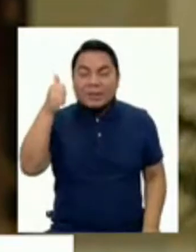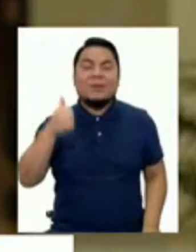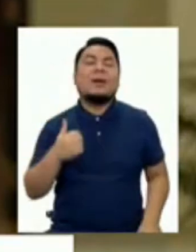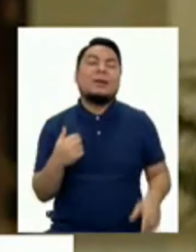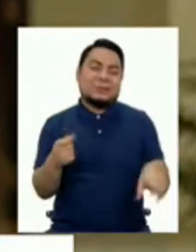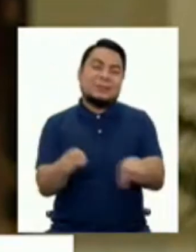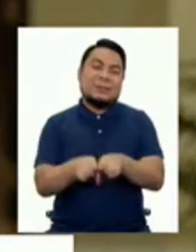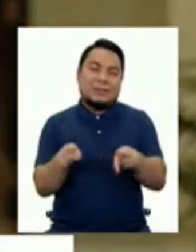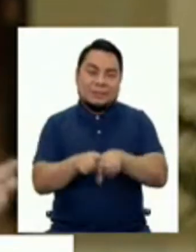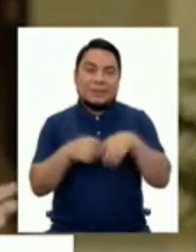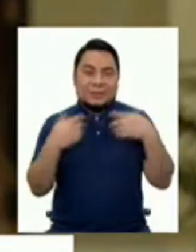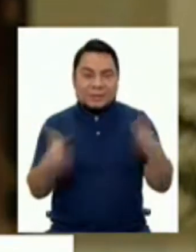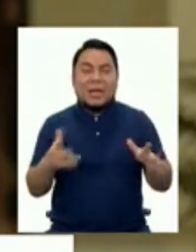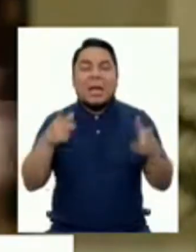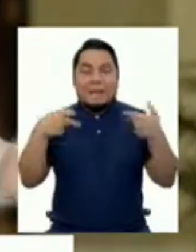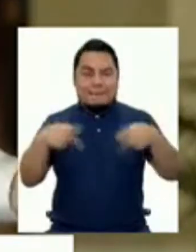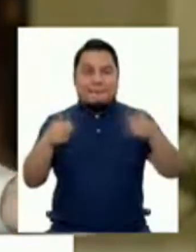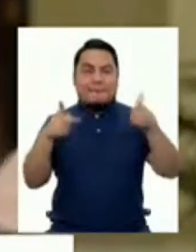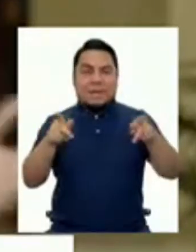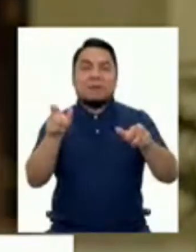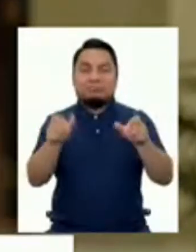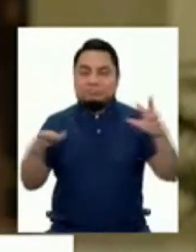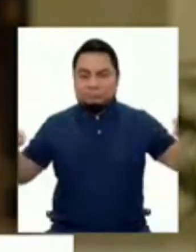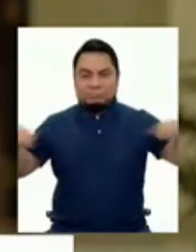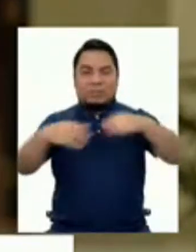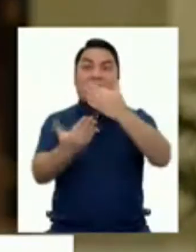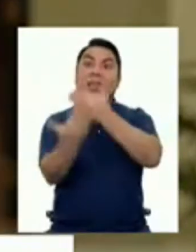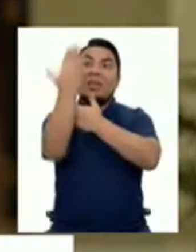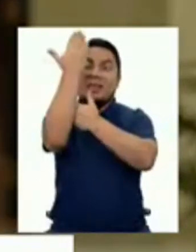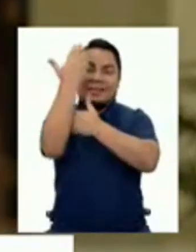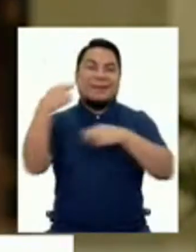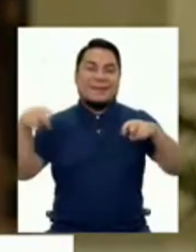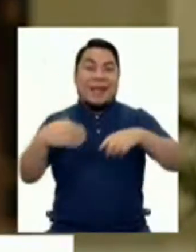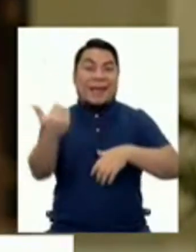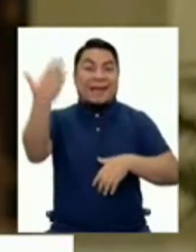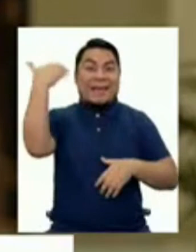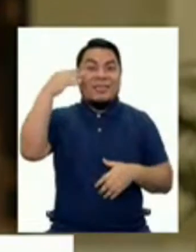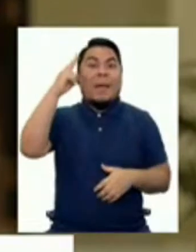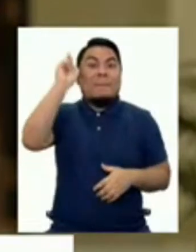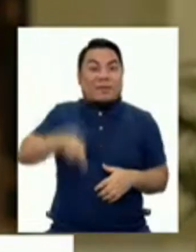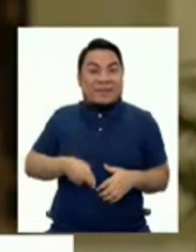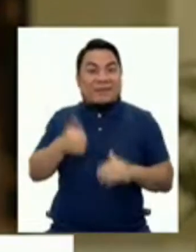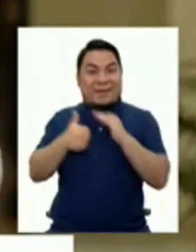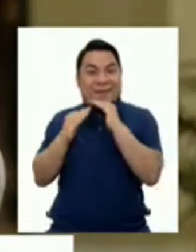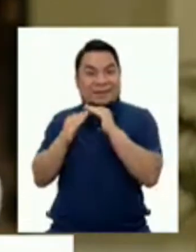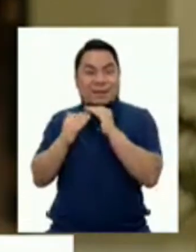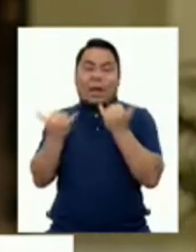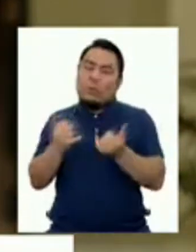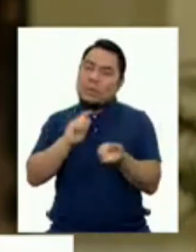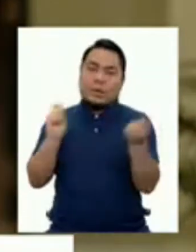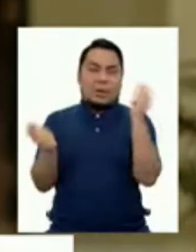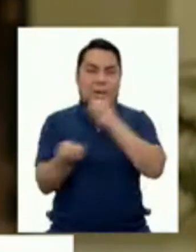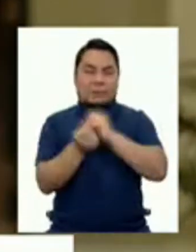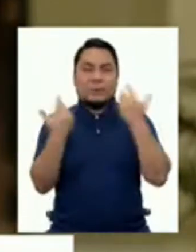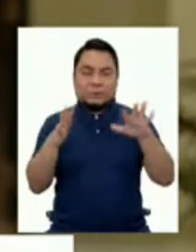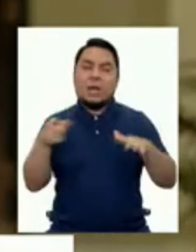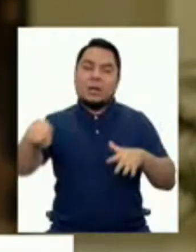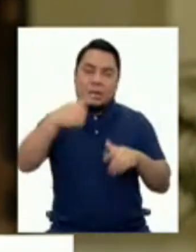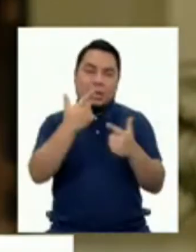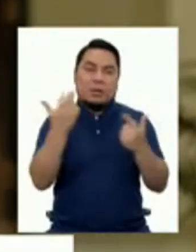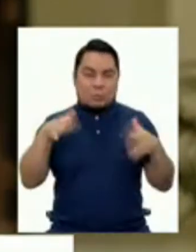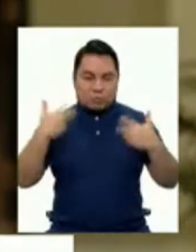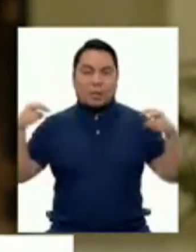también se permite la circulación durante el día solamente o estrictamente